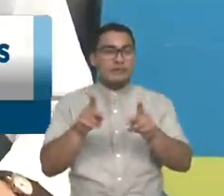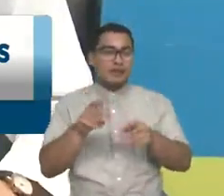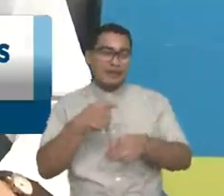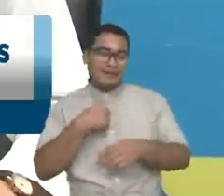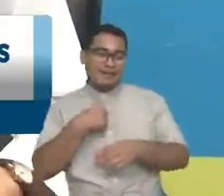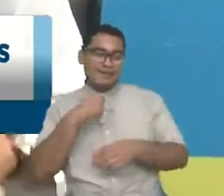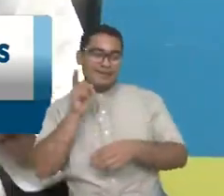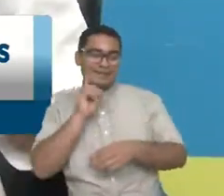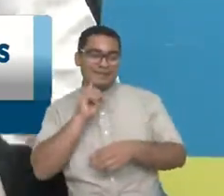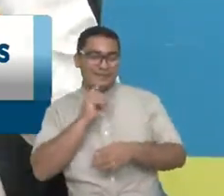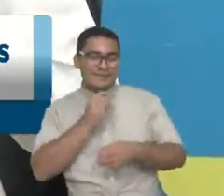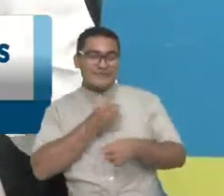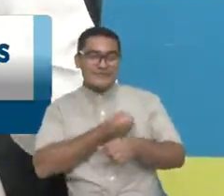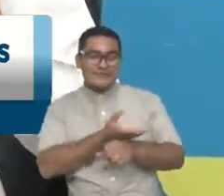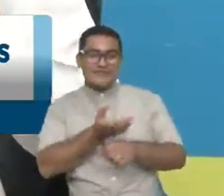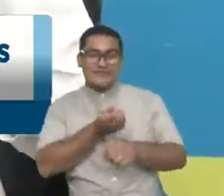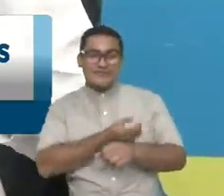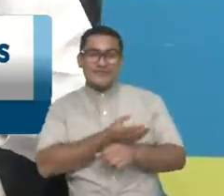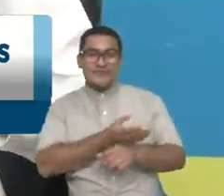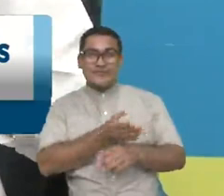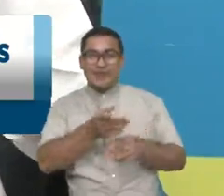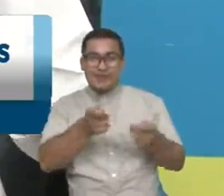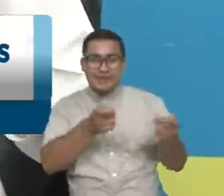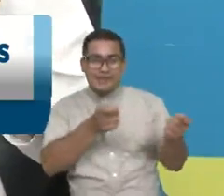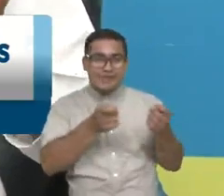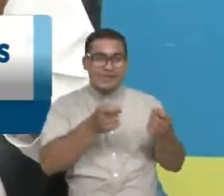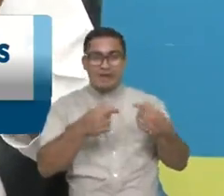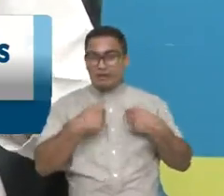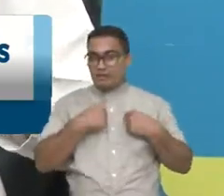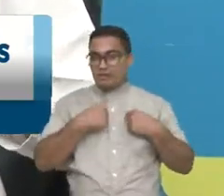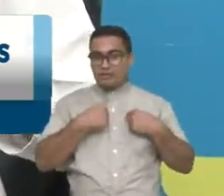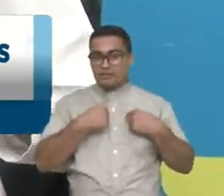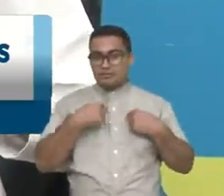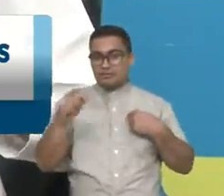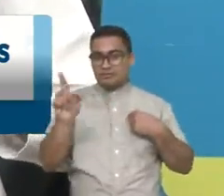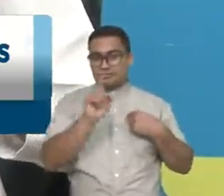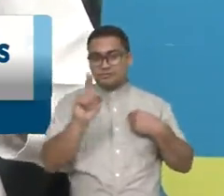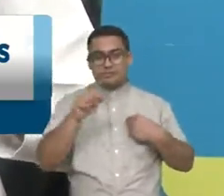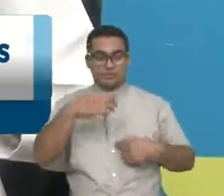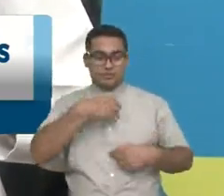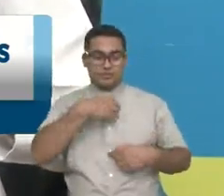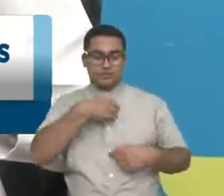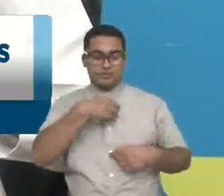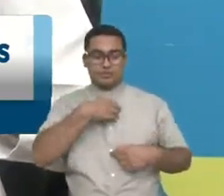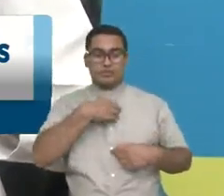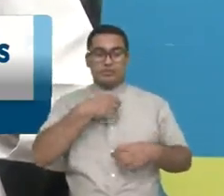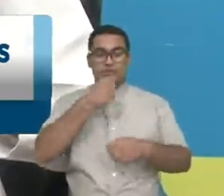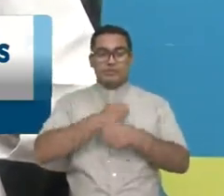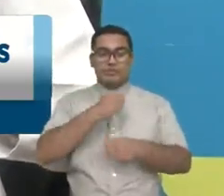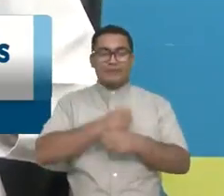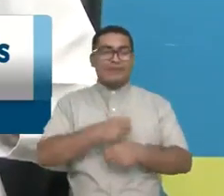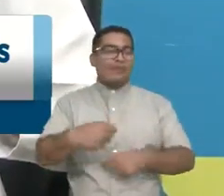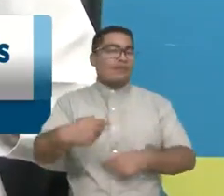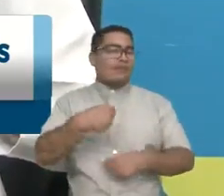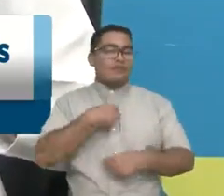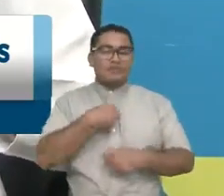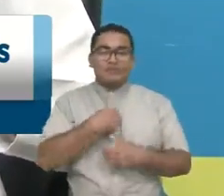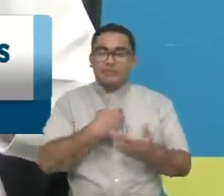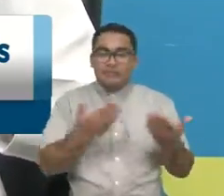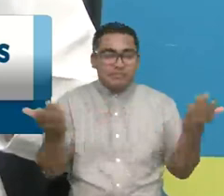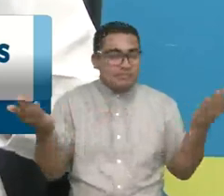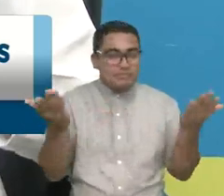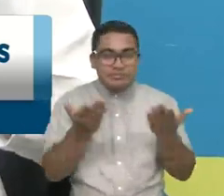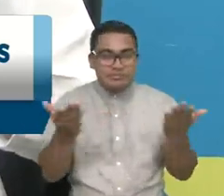Entonces, esto es algo que pues a nivel personal se tiene que trabajar. Porque de qué manera yo estoy